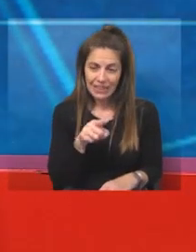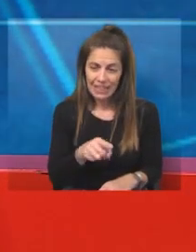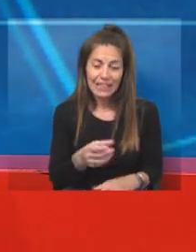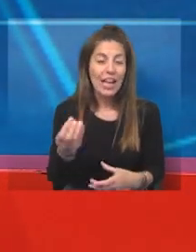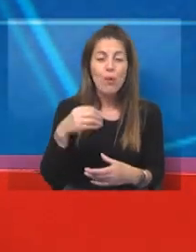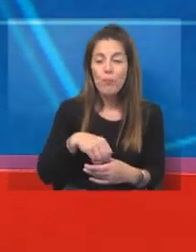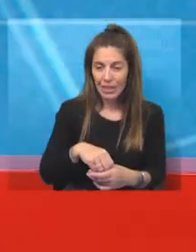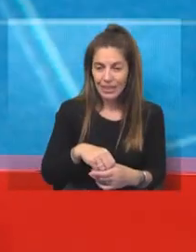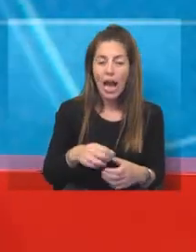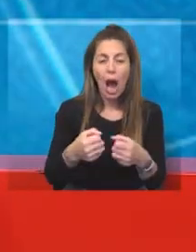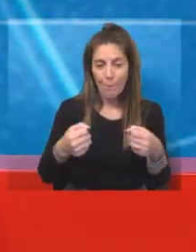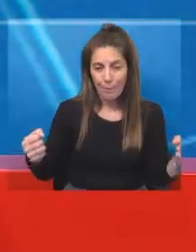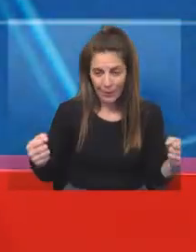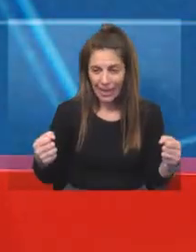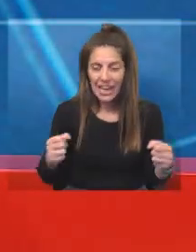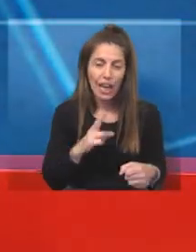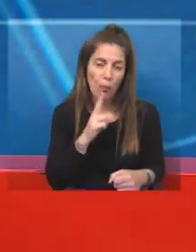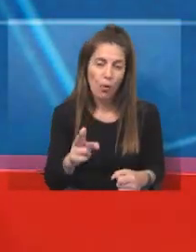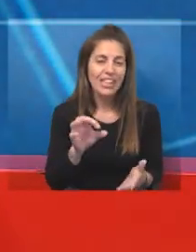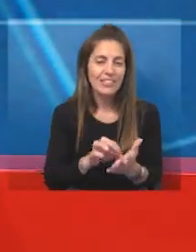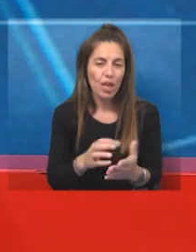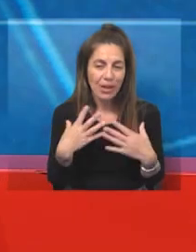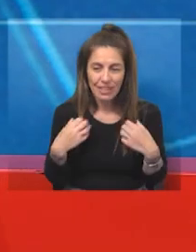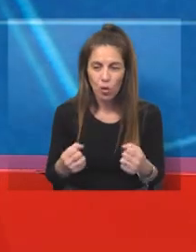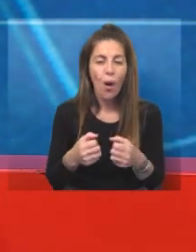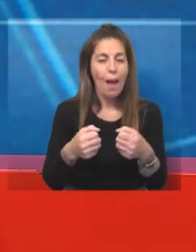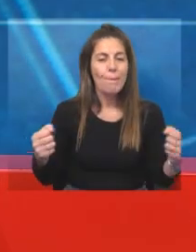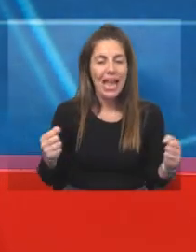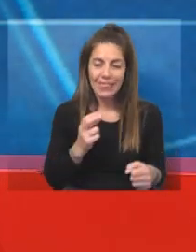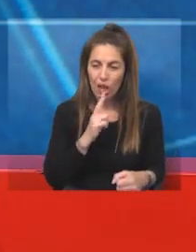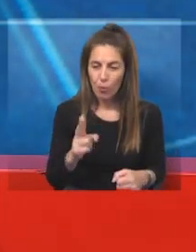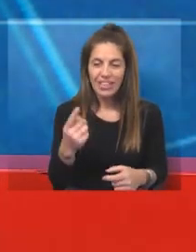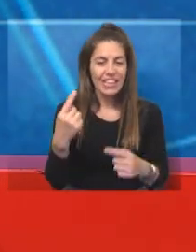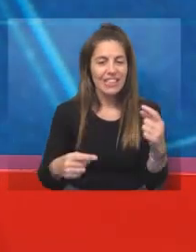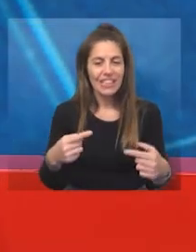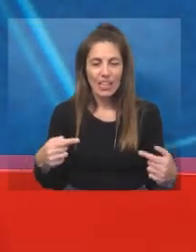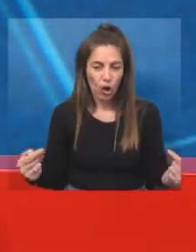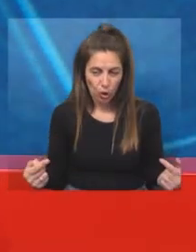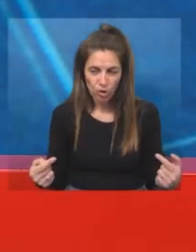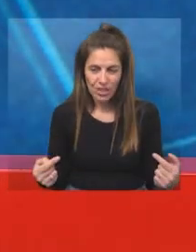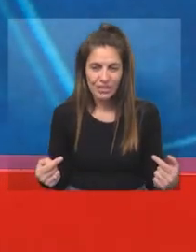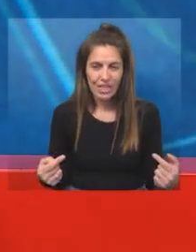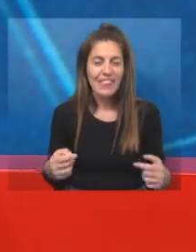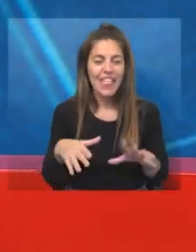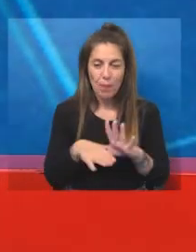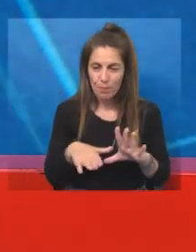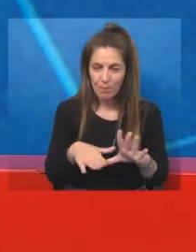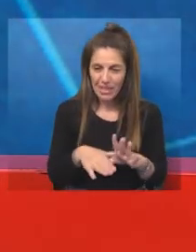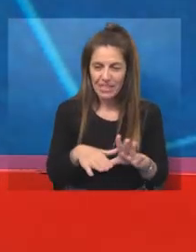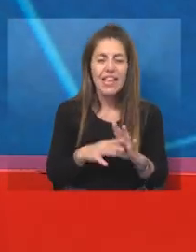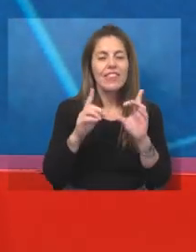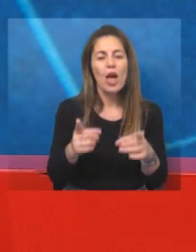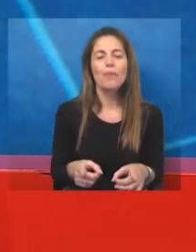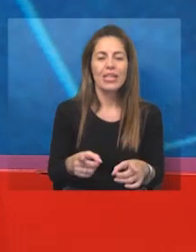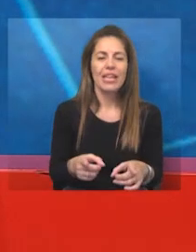implican ampliar la capacidad de respuesta del sistema de salud ampliar la capacidad de respuesta de los distintos dispositivos este del mides Y por supuesto